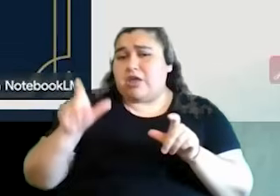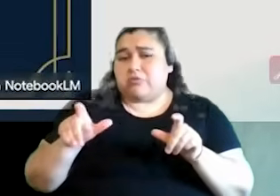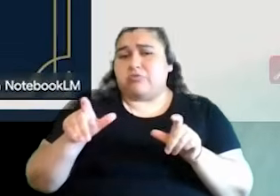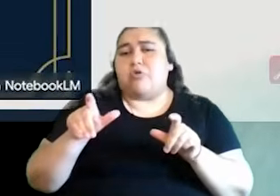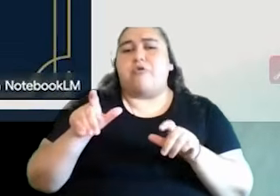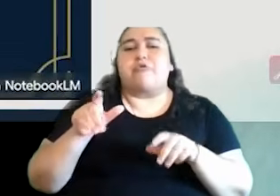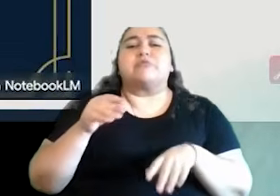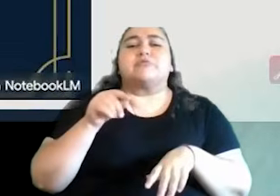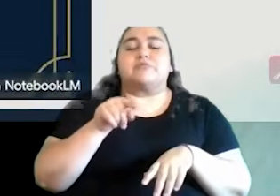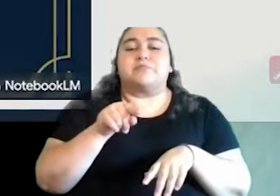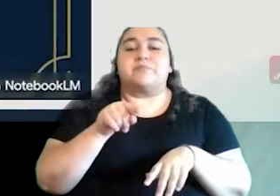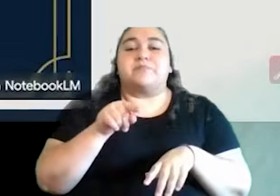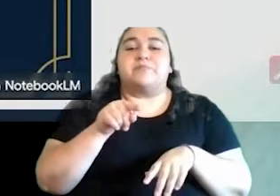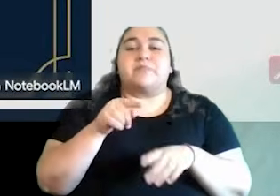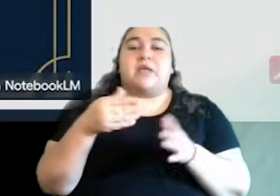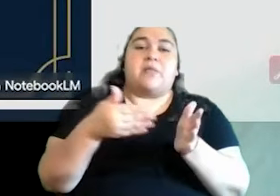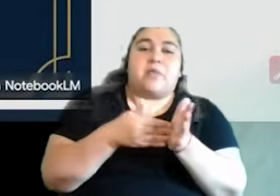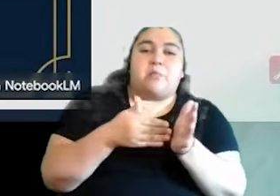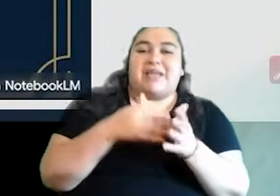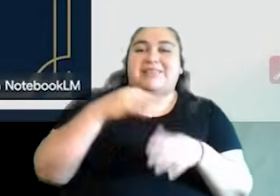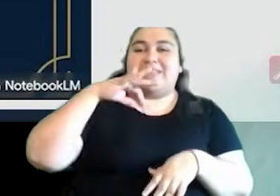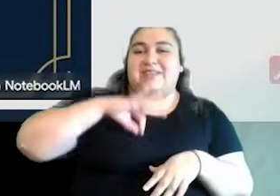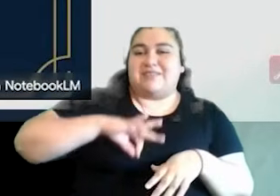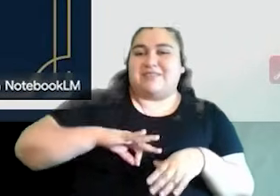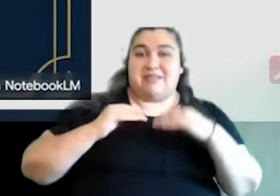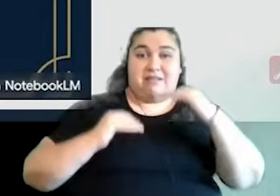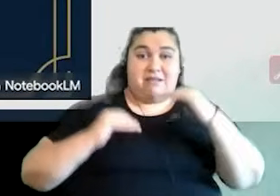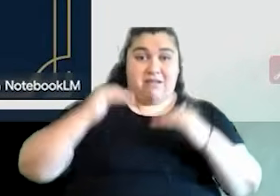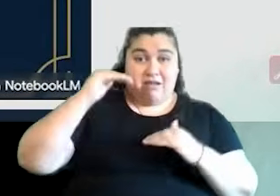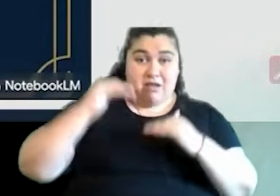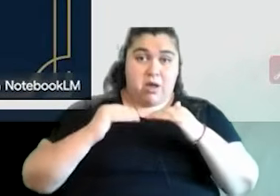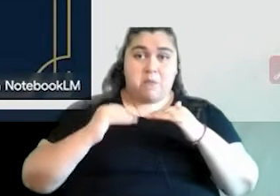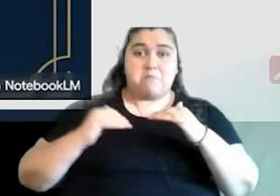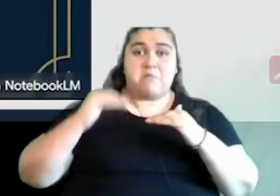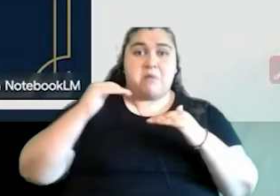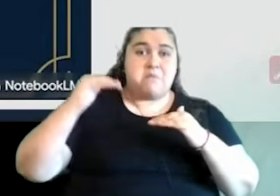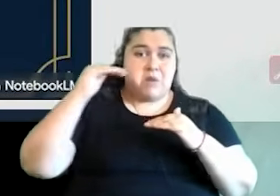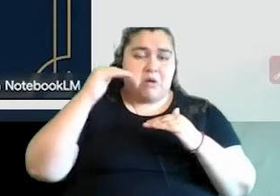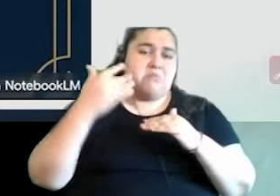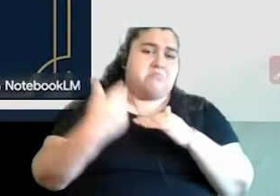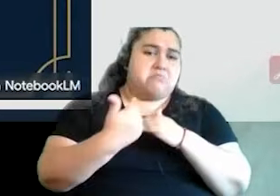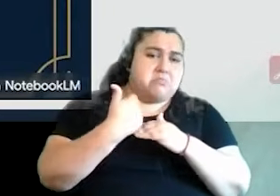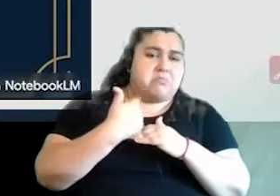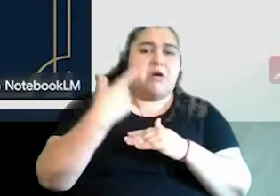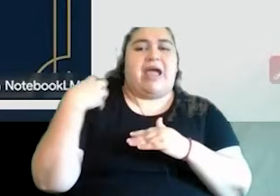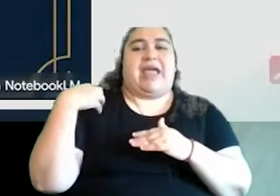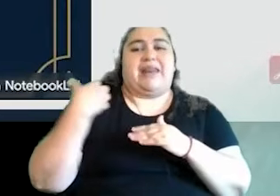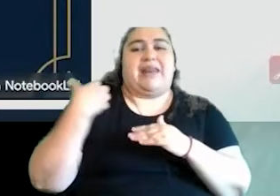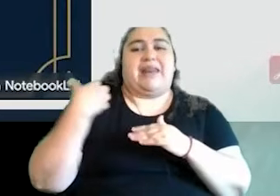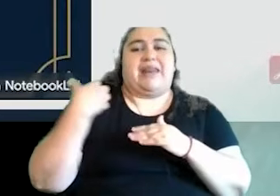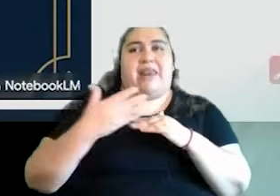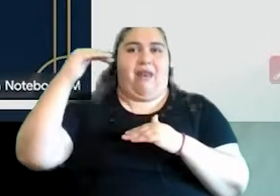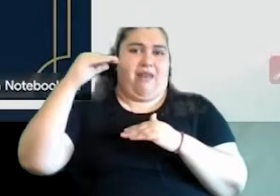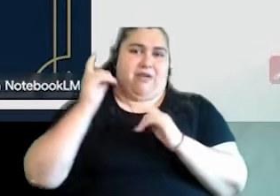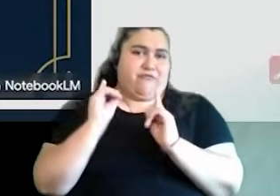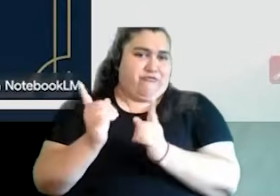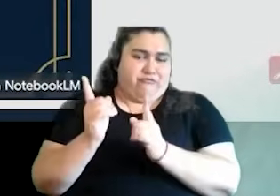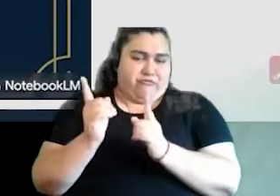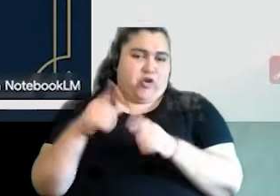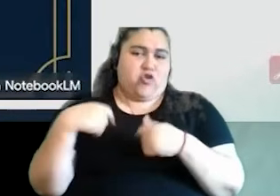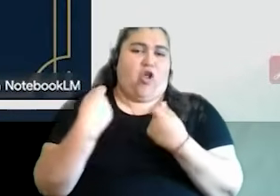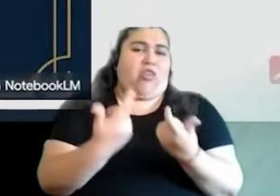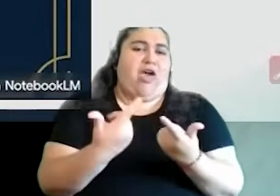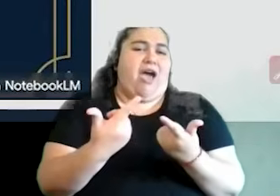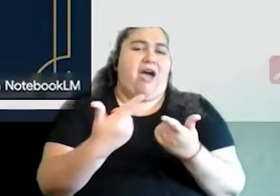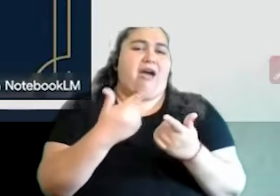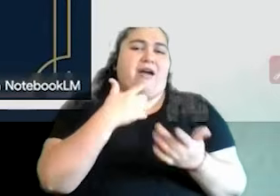de ingresos, a los cuales sí se les va a pedir que continúen en el régimen general, a los cuales no se les va a dar la posibilidad de optar por esta